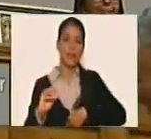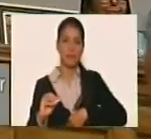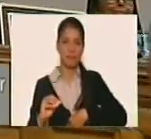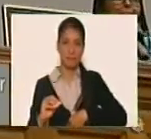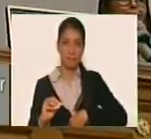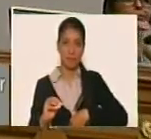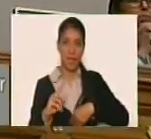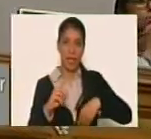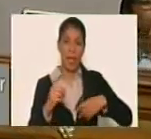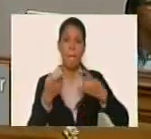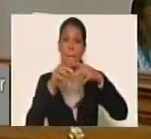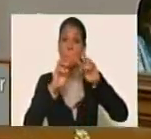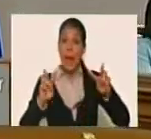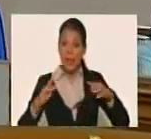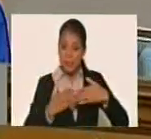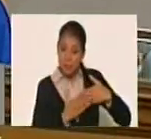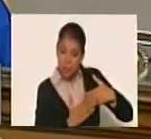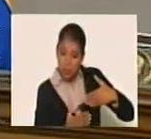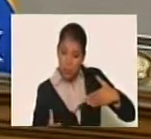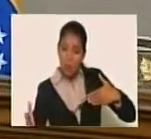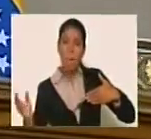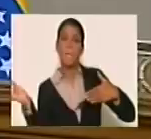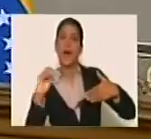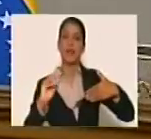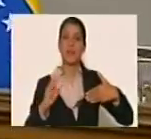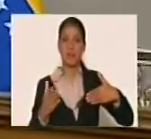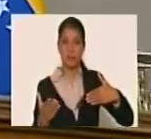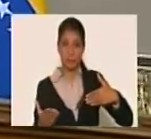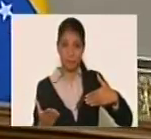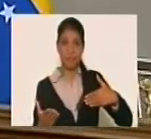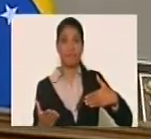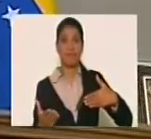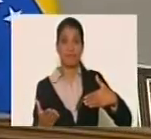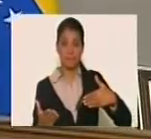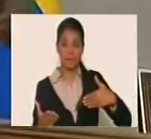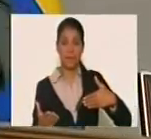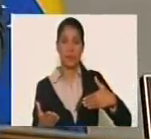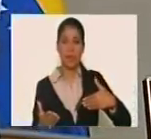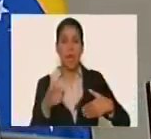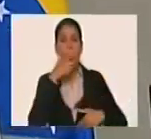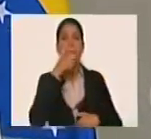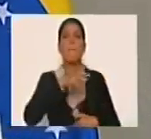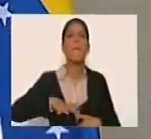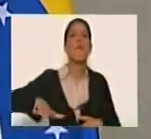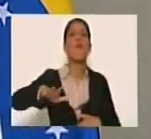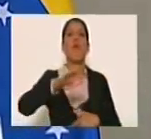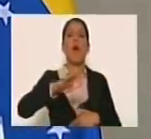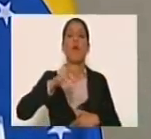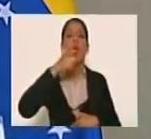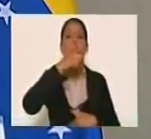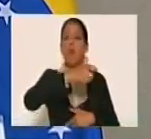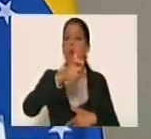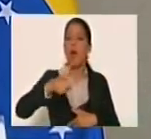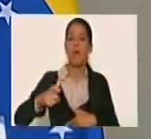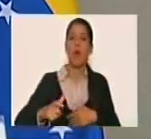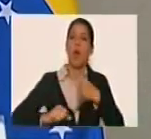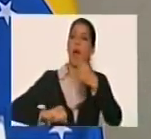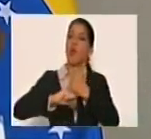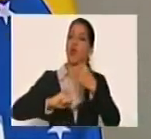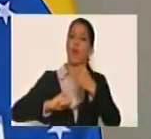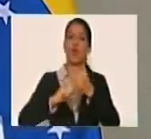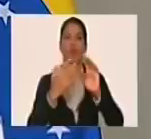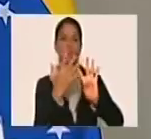y alargar la paz. Y con el respaldo popular del pueblo a los gobernadores,